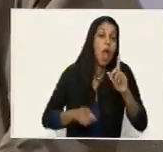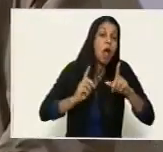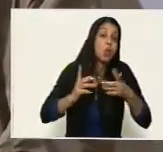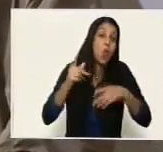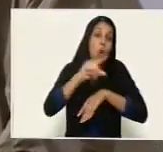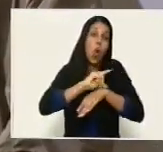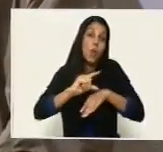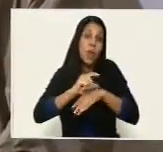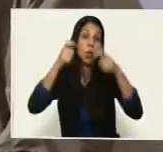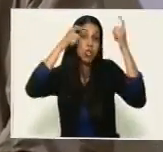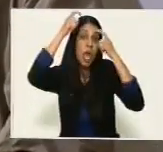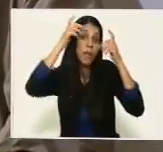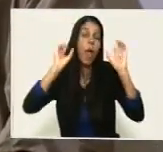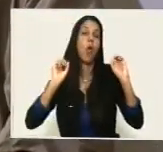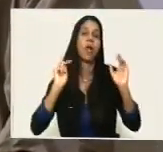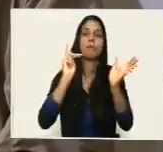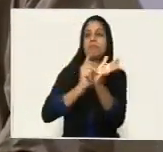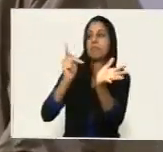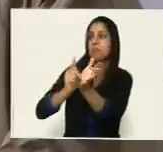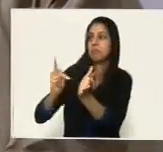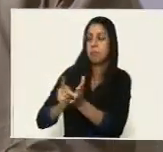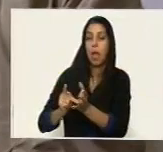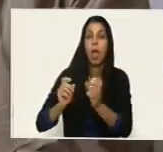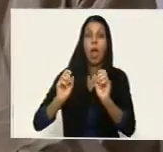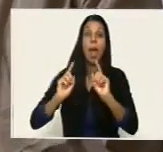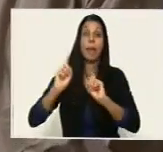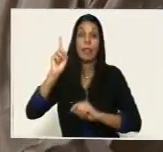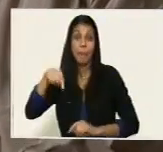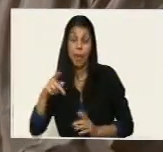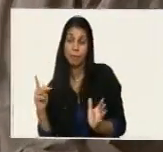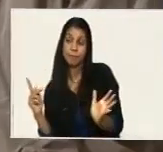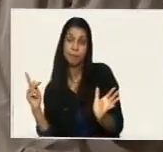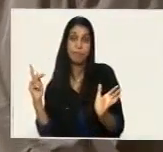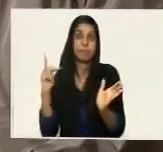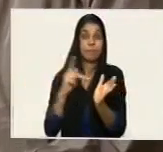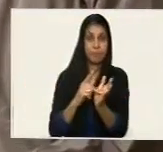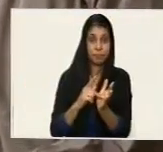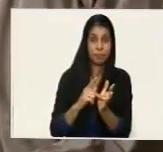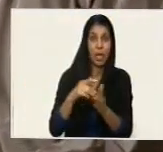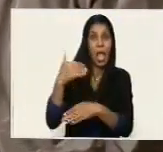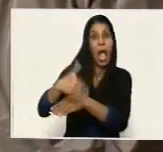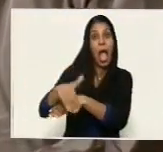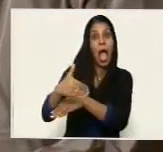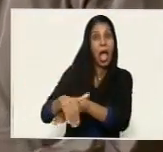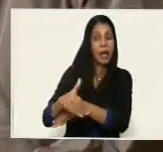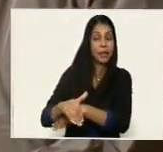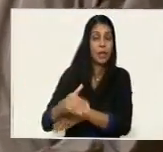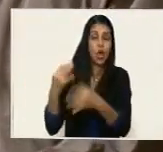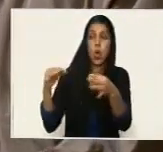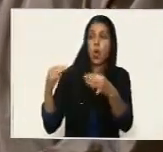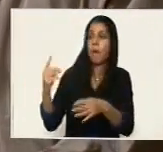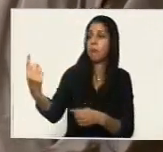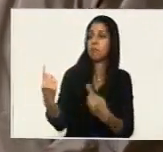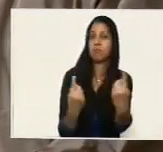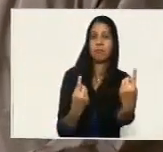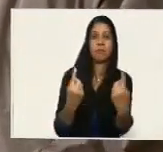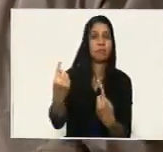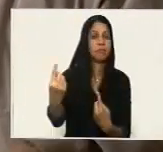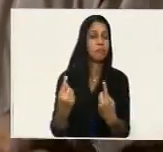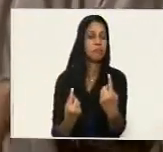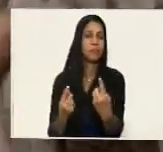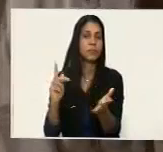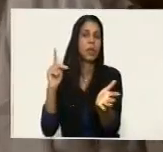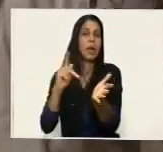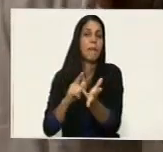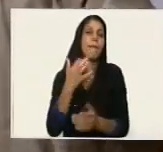importantes, sino las voces de la calle, donde participen las voces de